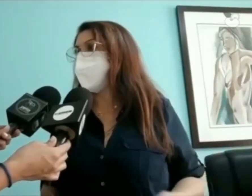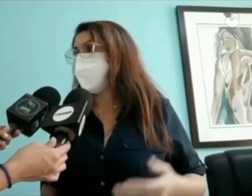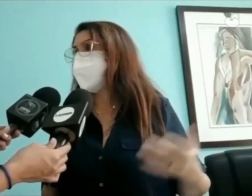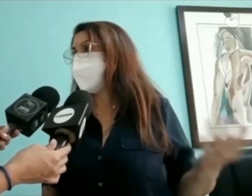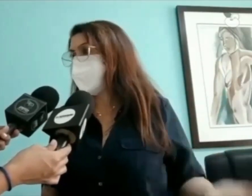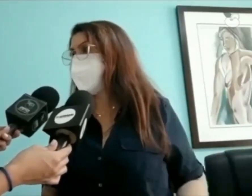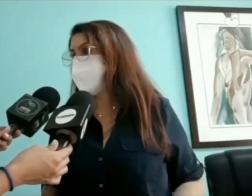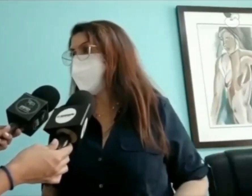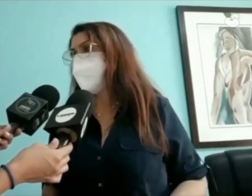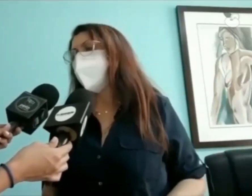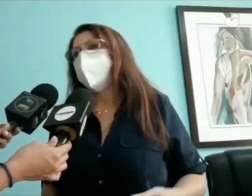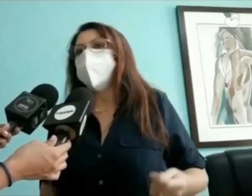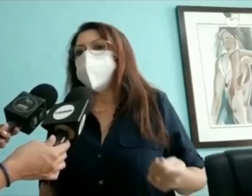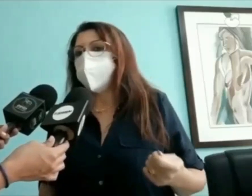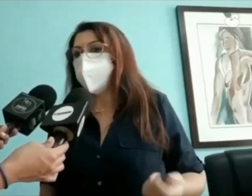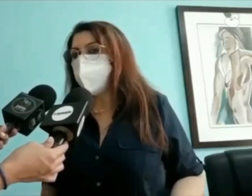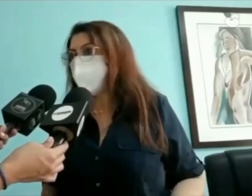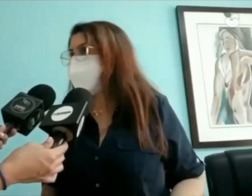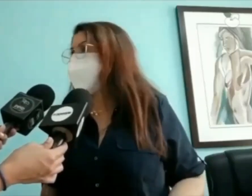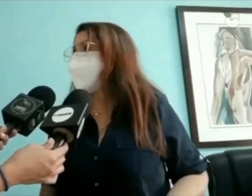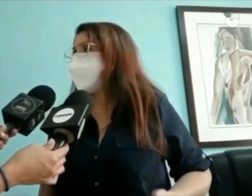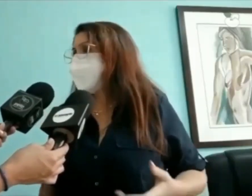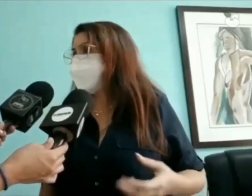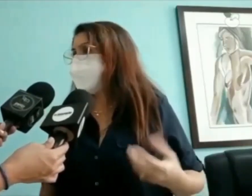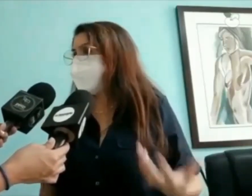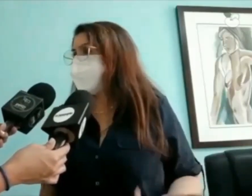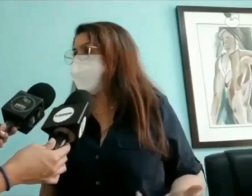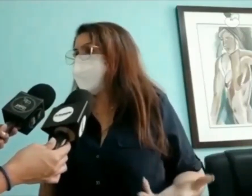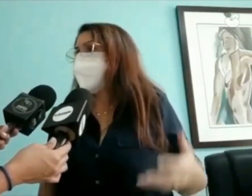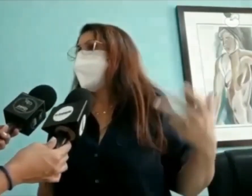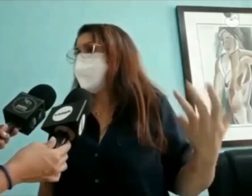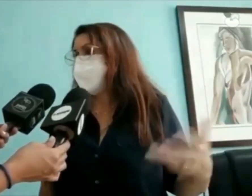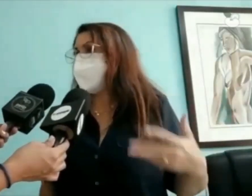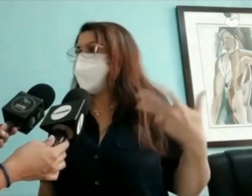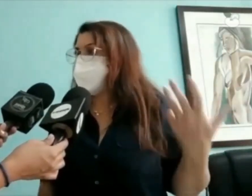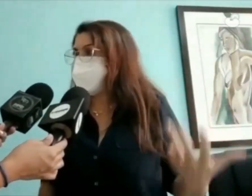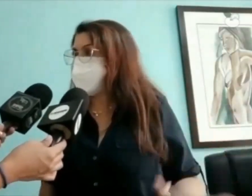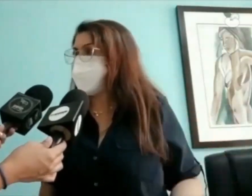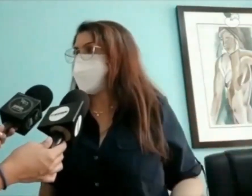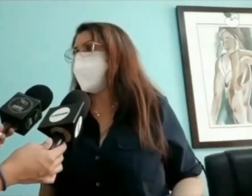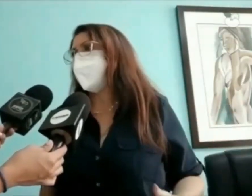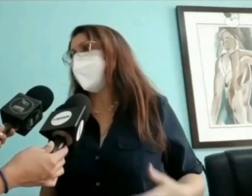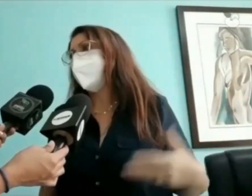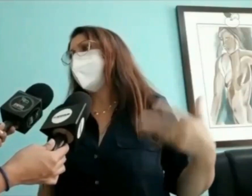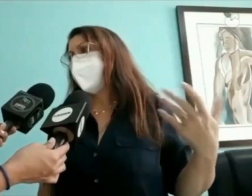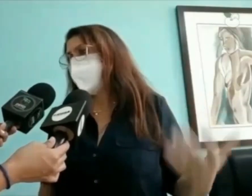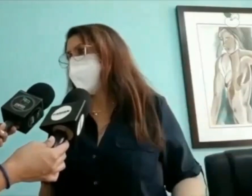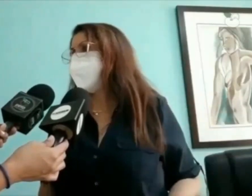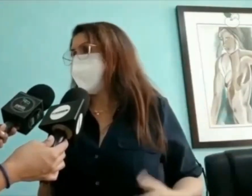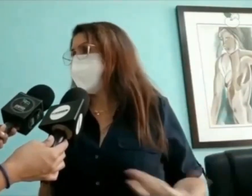con sintomatología COVID. No tenemos las pruebas para realizarlas, pero ya con esa